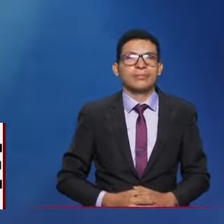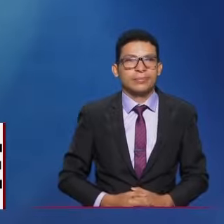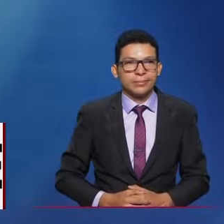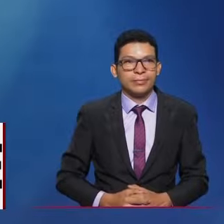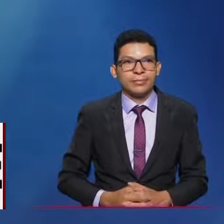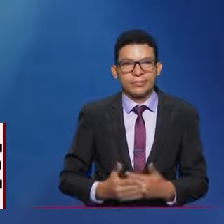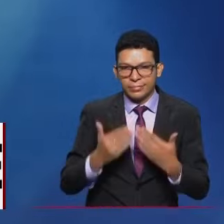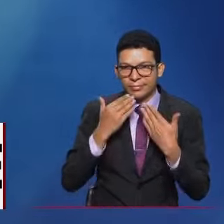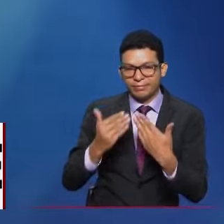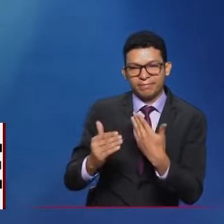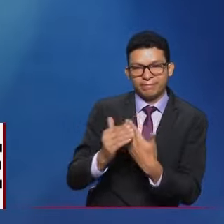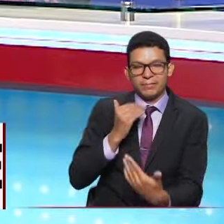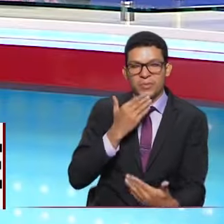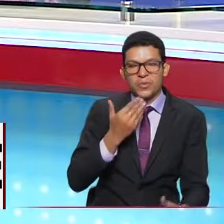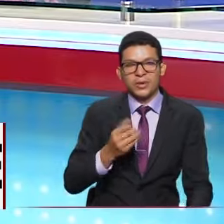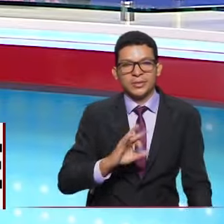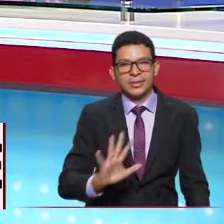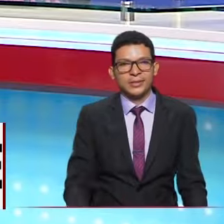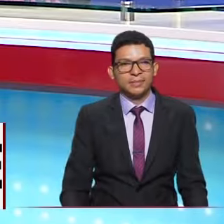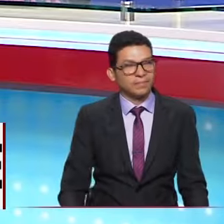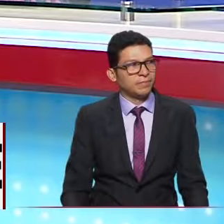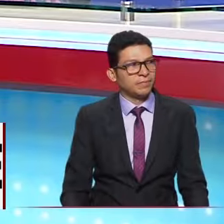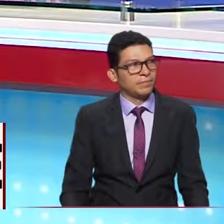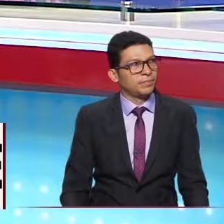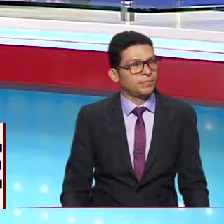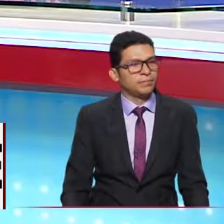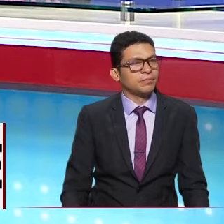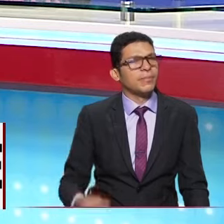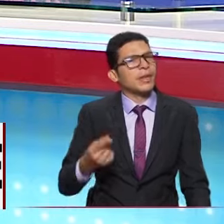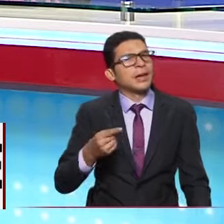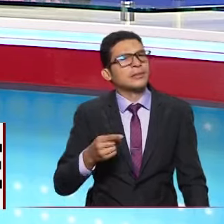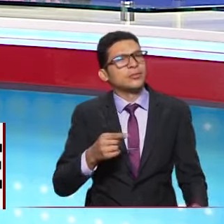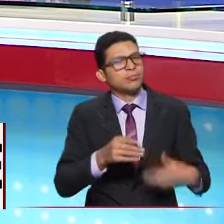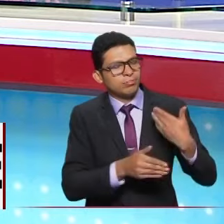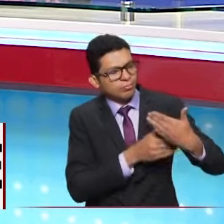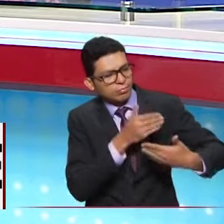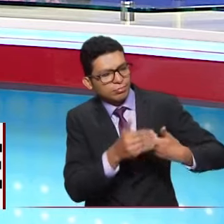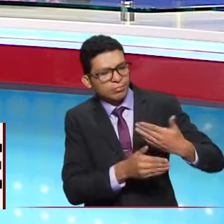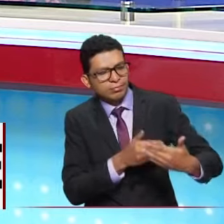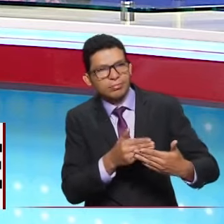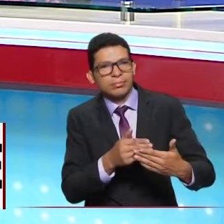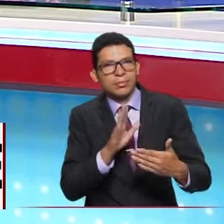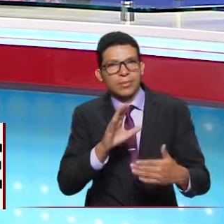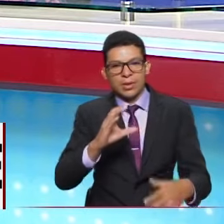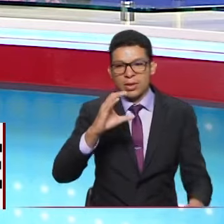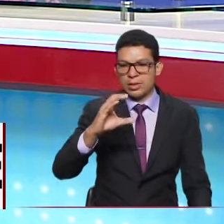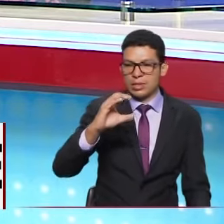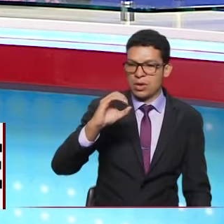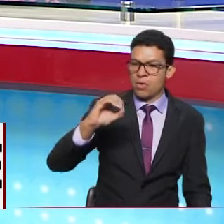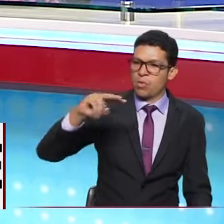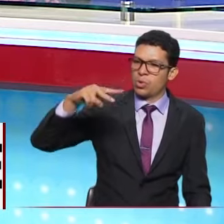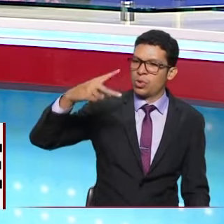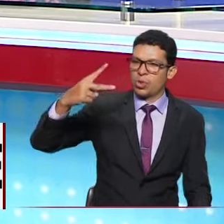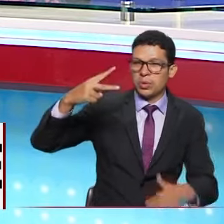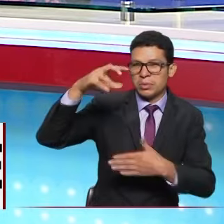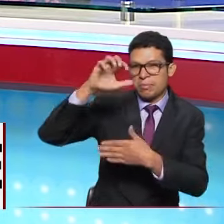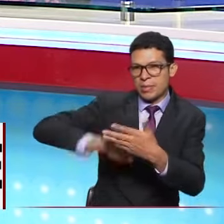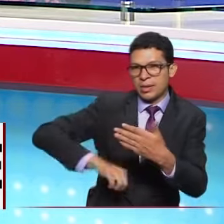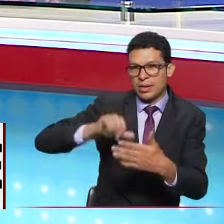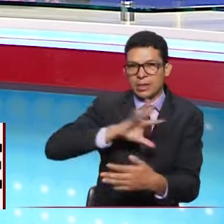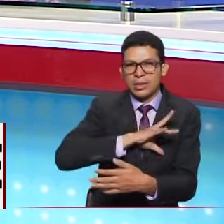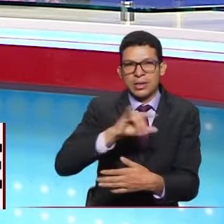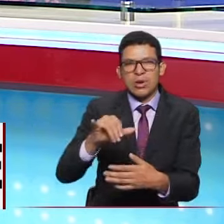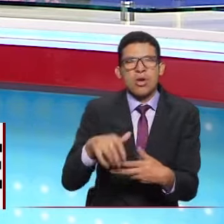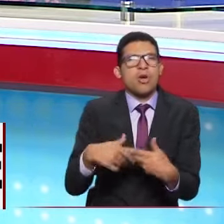muchísimas gracias por la invitación. Director, ¿en qué consiste el proceso de descarbonizar a Cali? ¿Eso cómo se hace? Mejor dicho, ¿eso